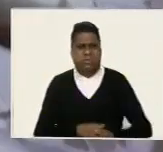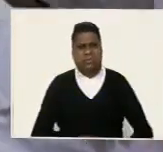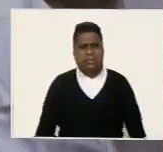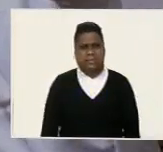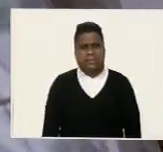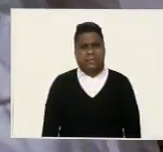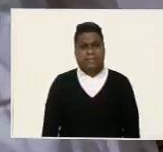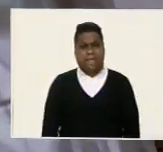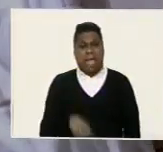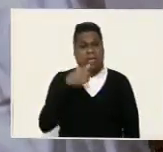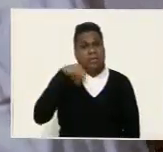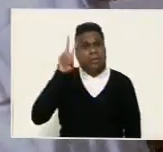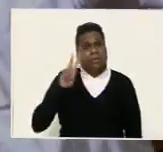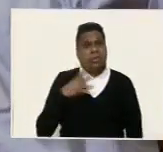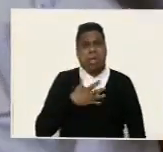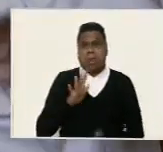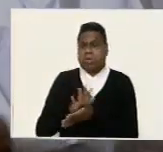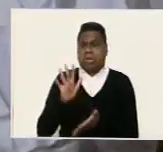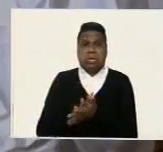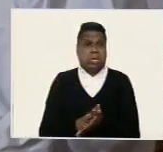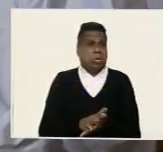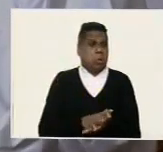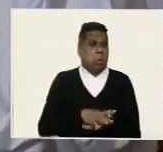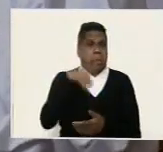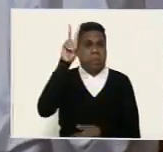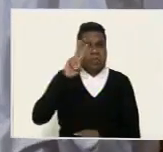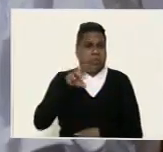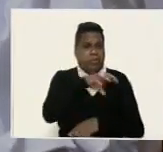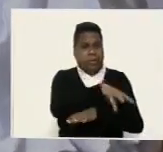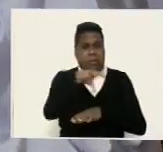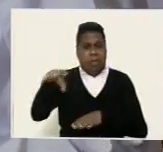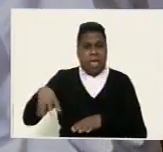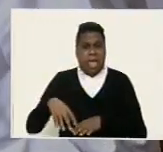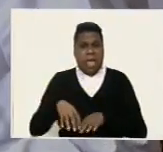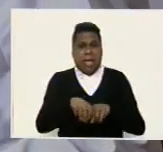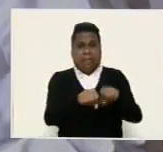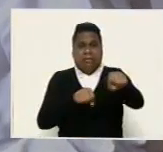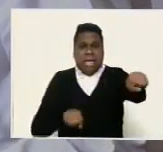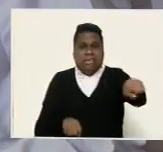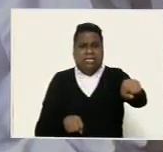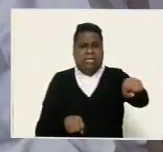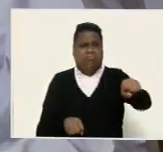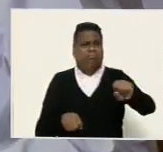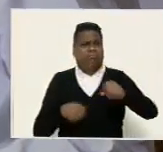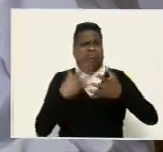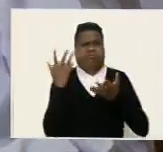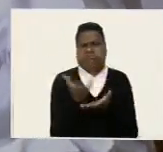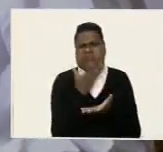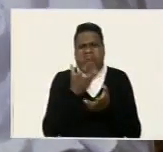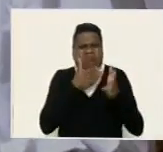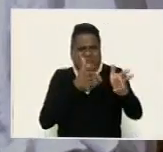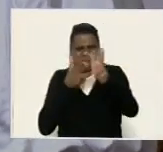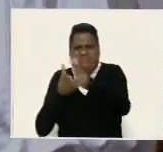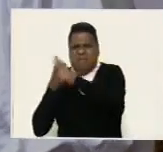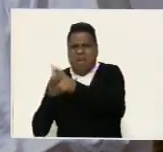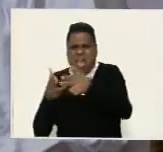Mientras el país estaba tranquilo en toda Venezuela, el Táchira era un infierno, una guerra civil durante 31